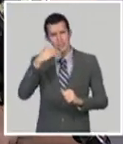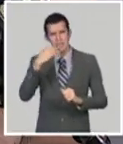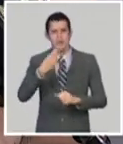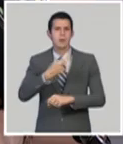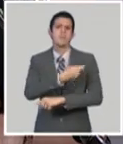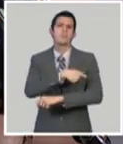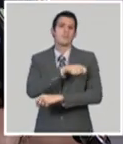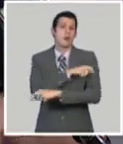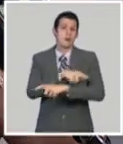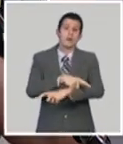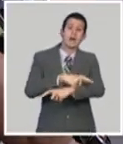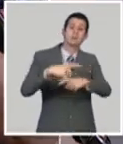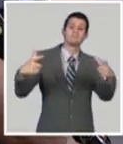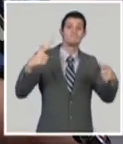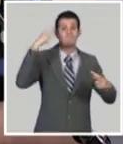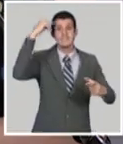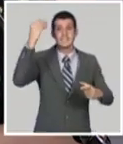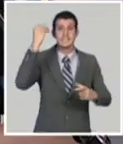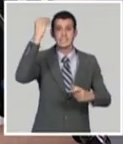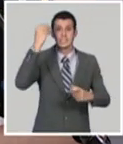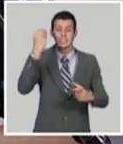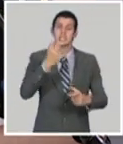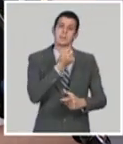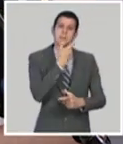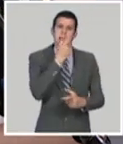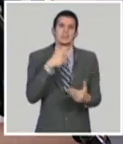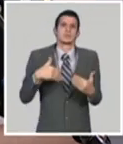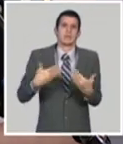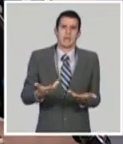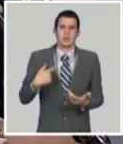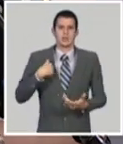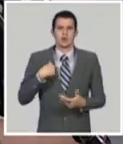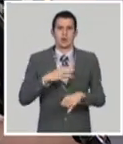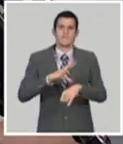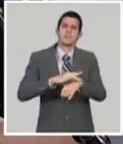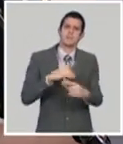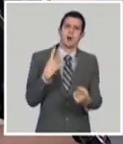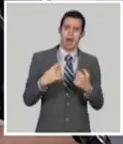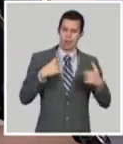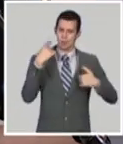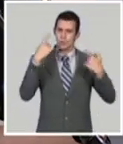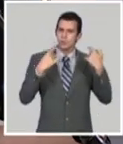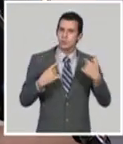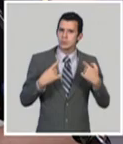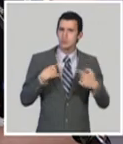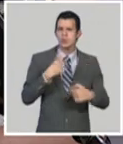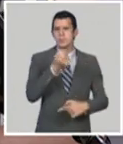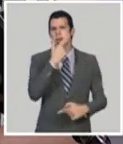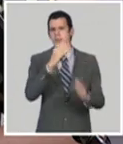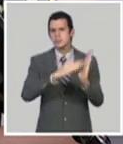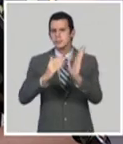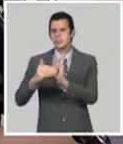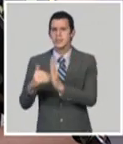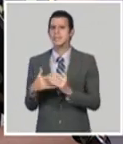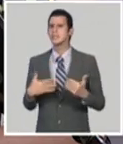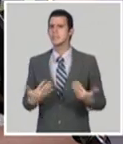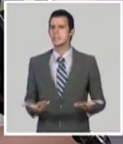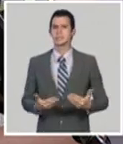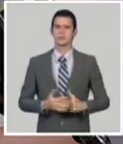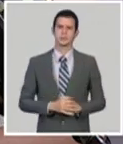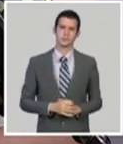anteriores explicábamos incluso con los compañeros del ministerio de salud pública determinados ajustes y en la última